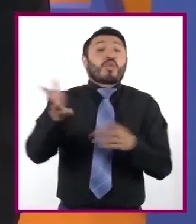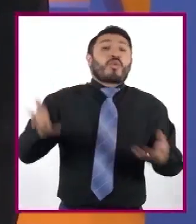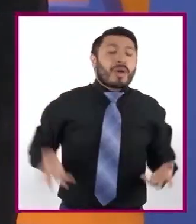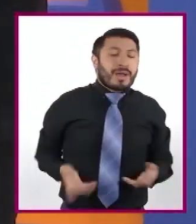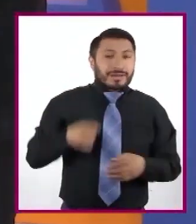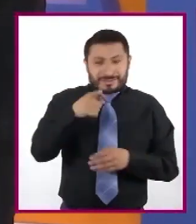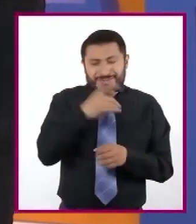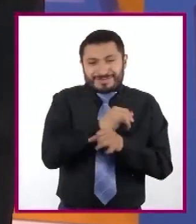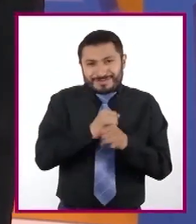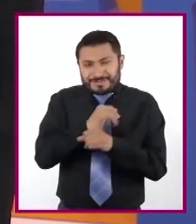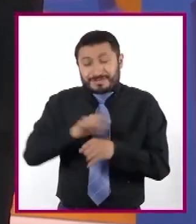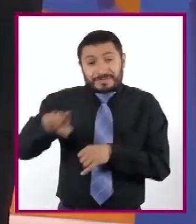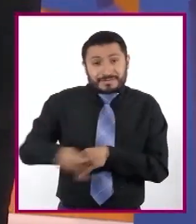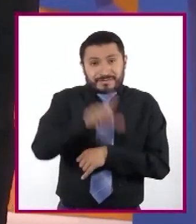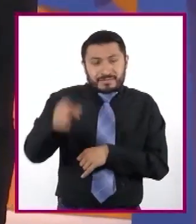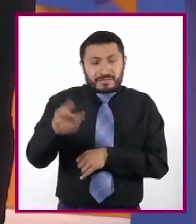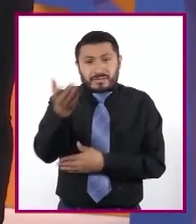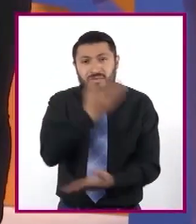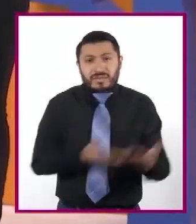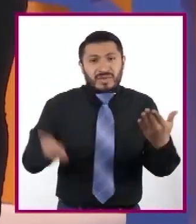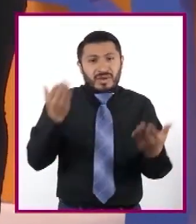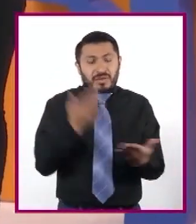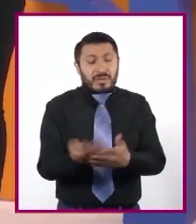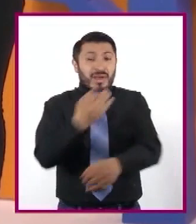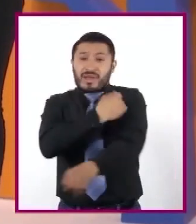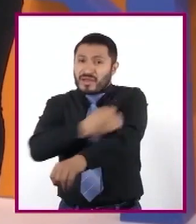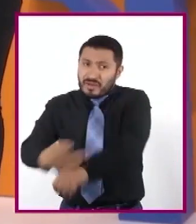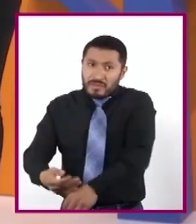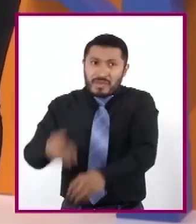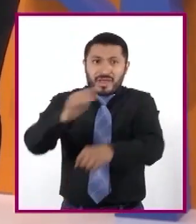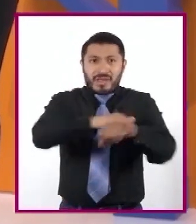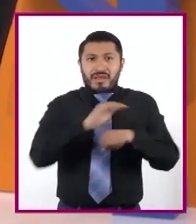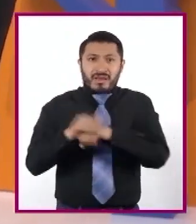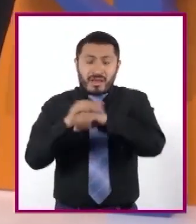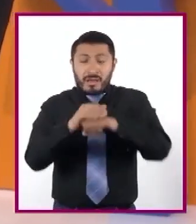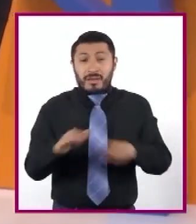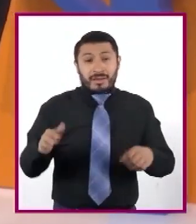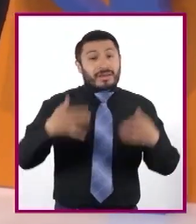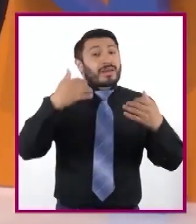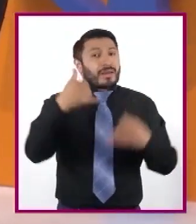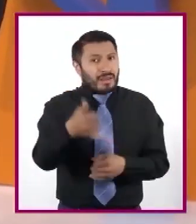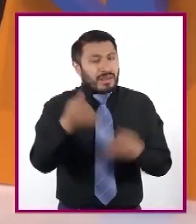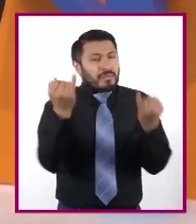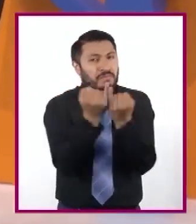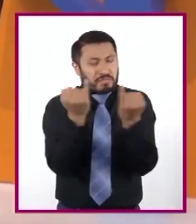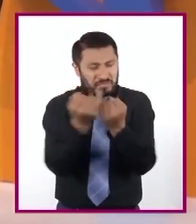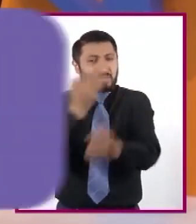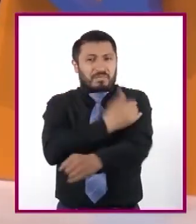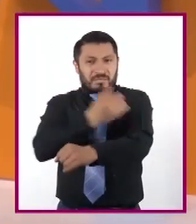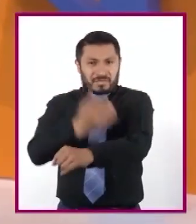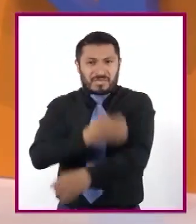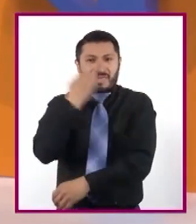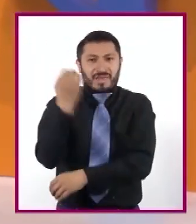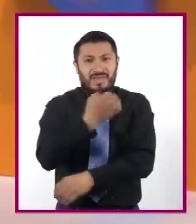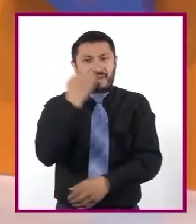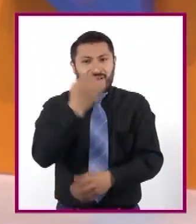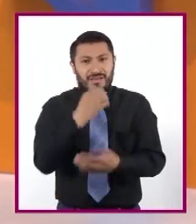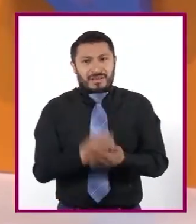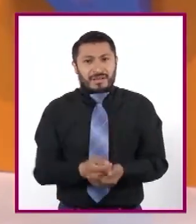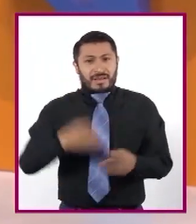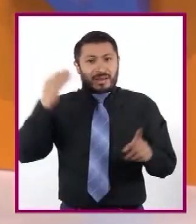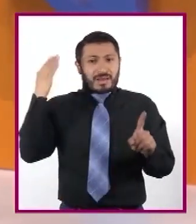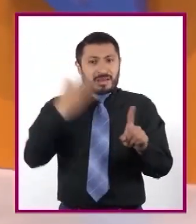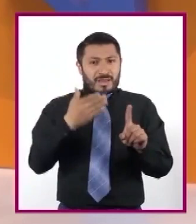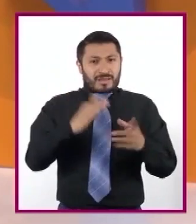hayan hecho, compartan su texto con sus familiares y amigos, y por qué no, también con sus compañeros de clase, con la